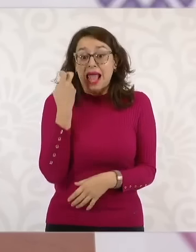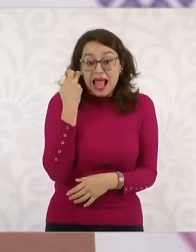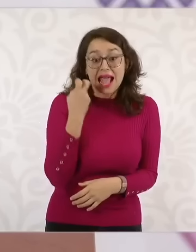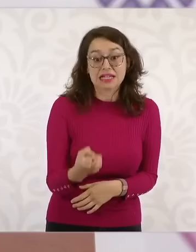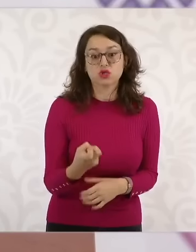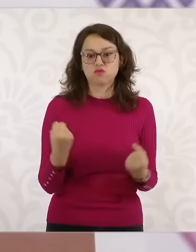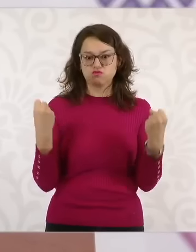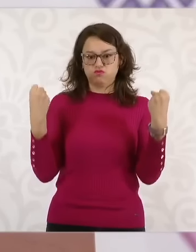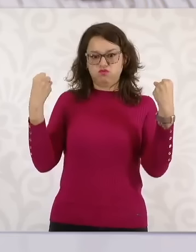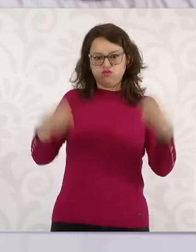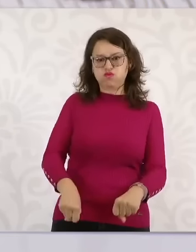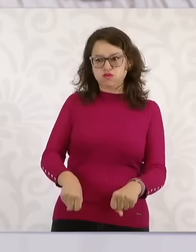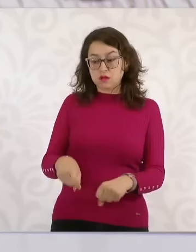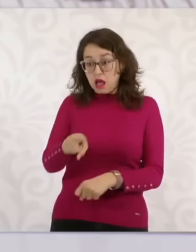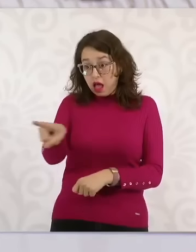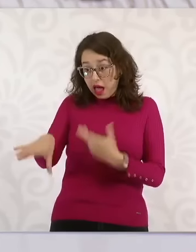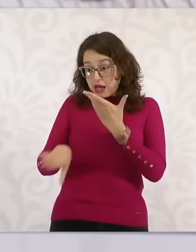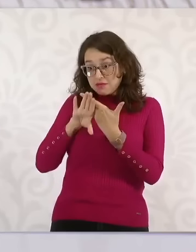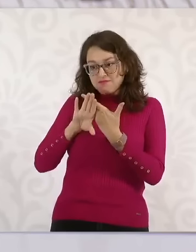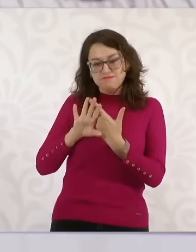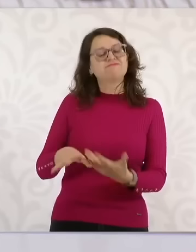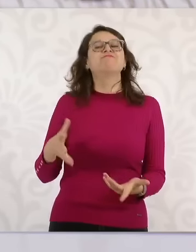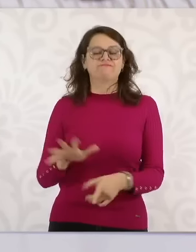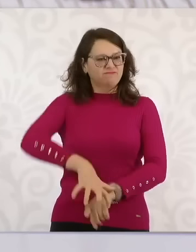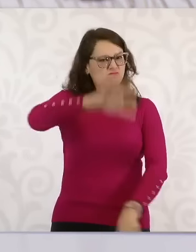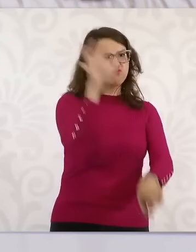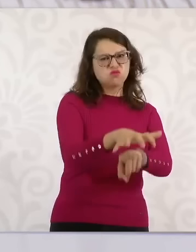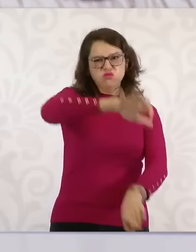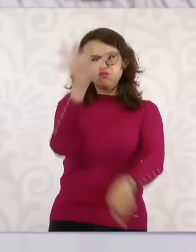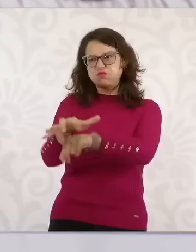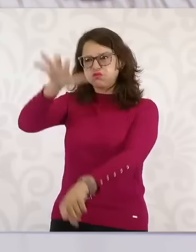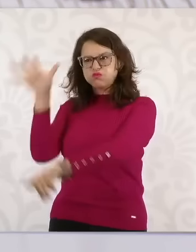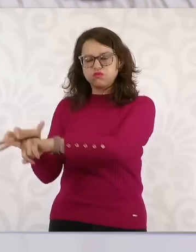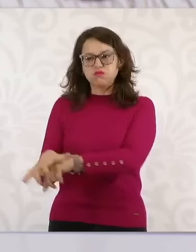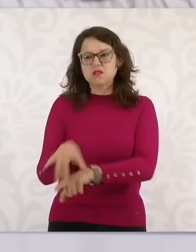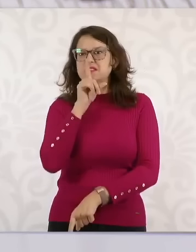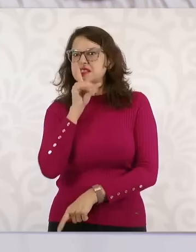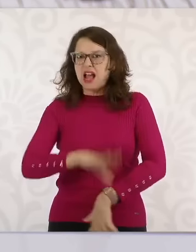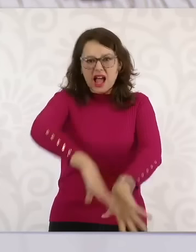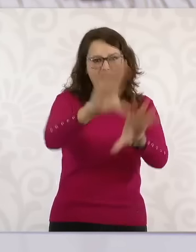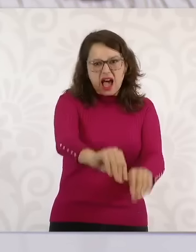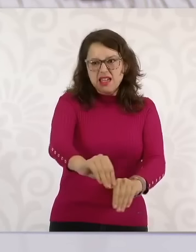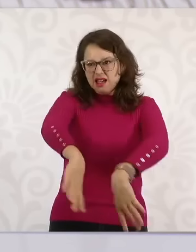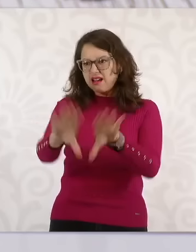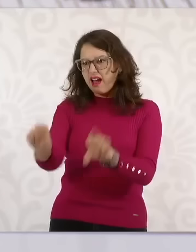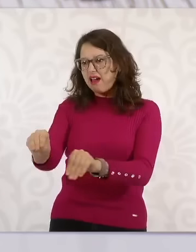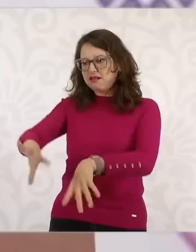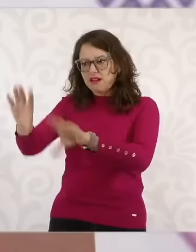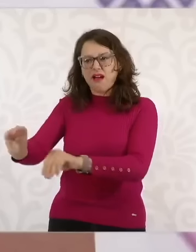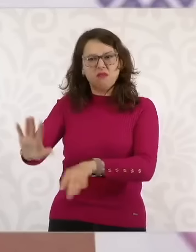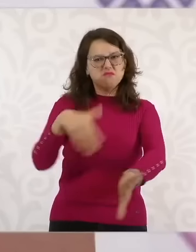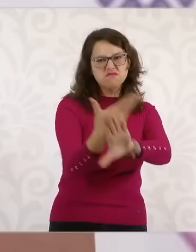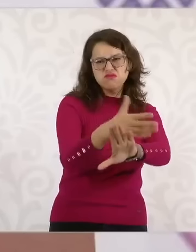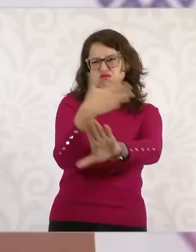autoritario, utiliza la represión, la violencia para callar voces que están en contra